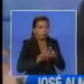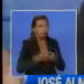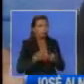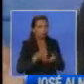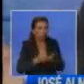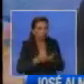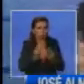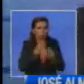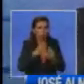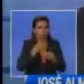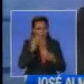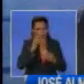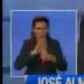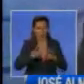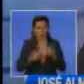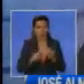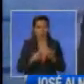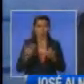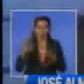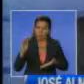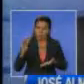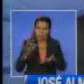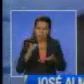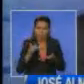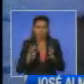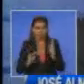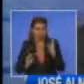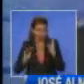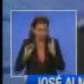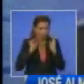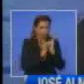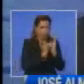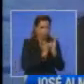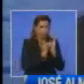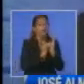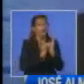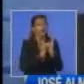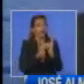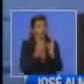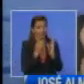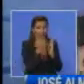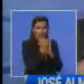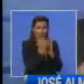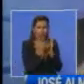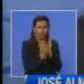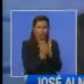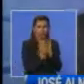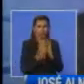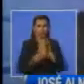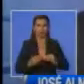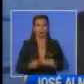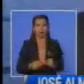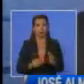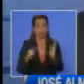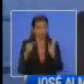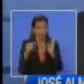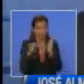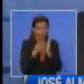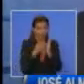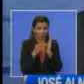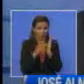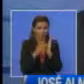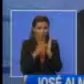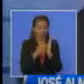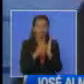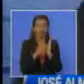con este valor yo tengo una base imponible. Sobre esta base imponible se va a generar